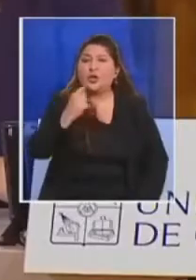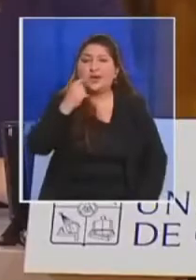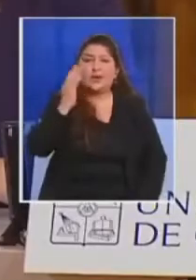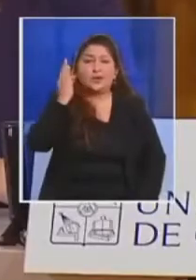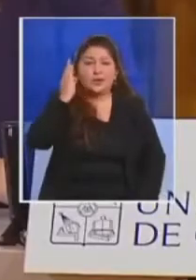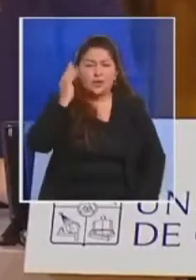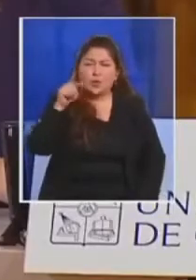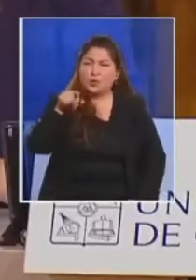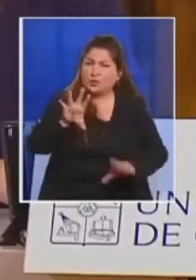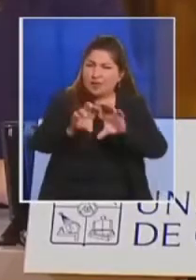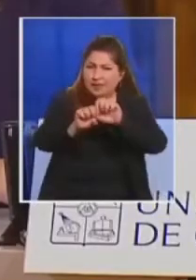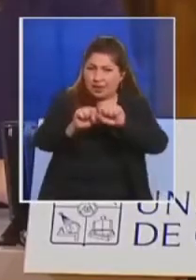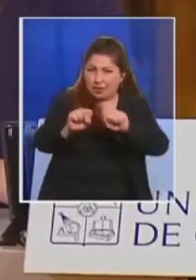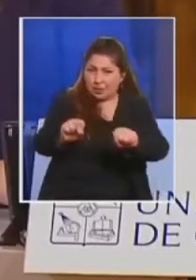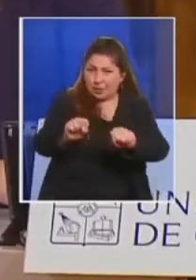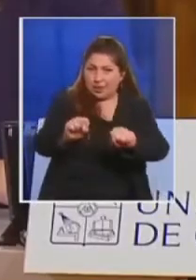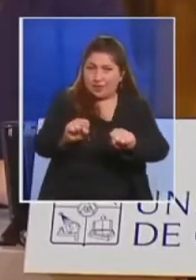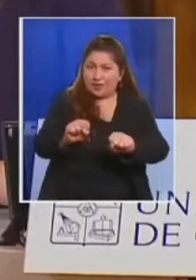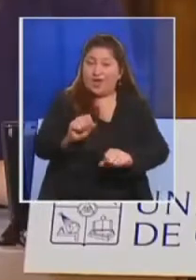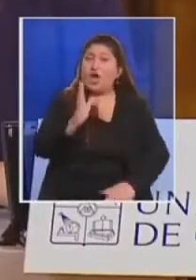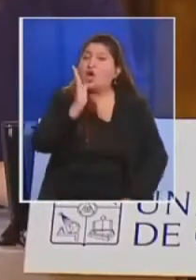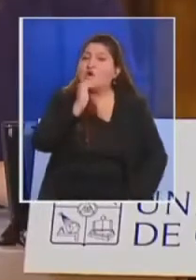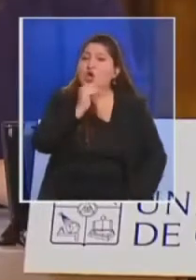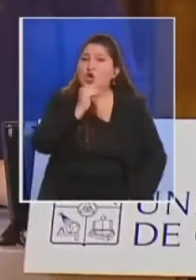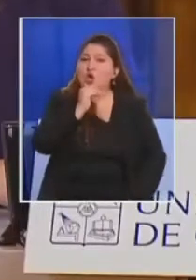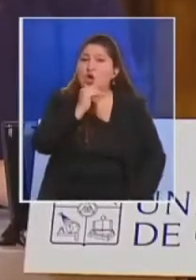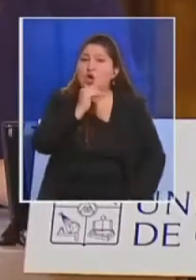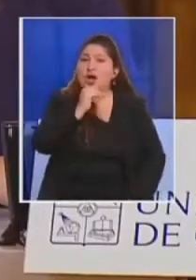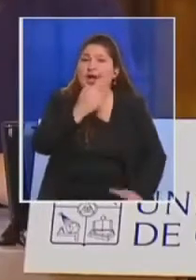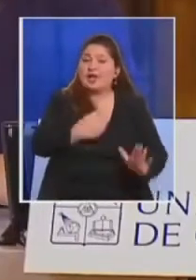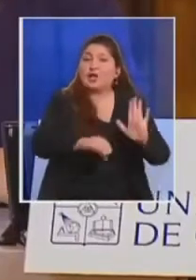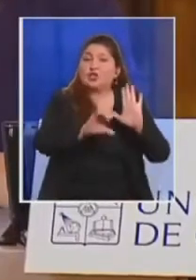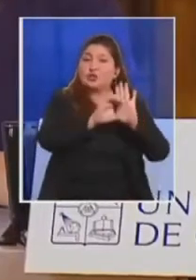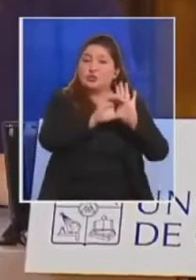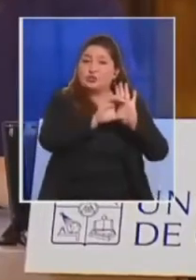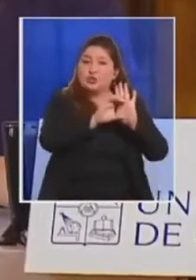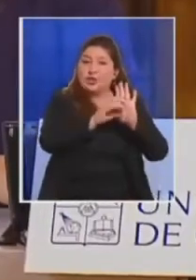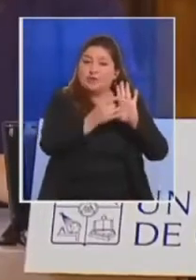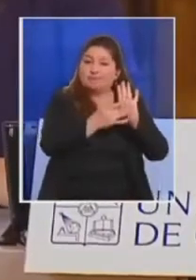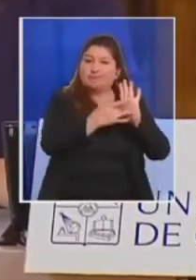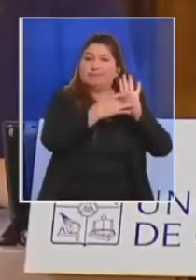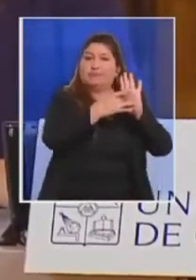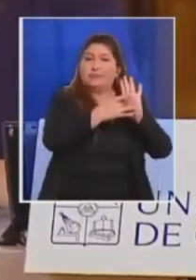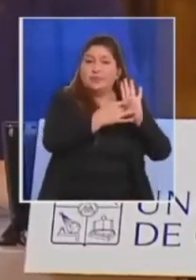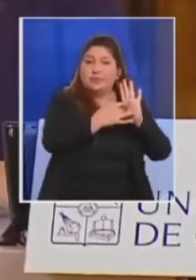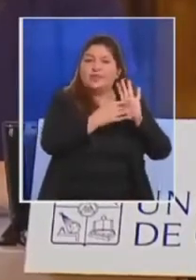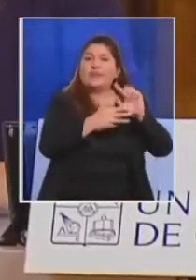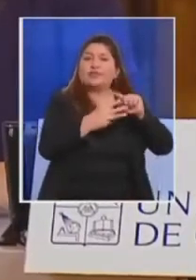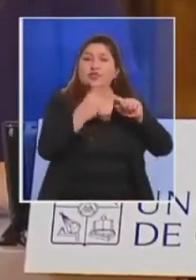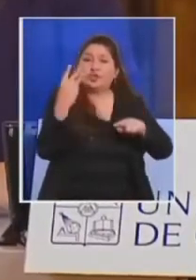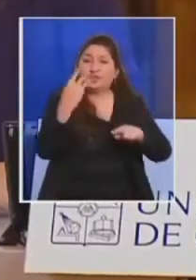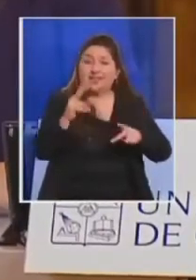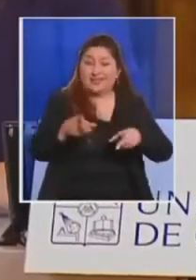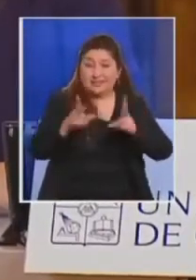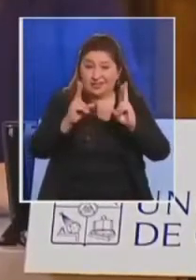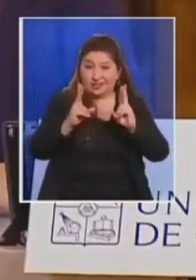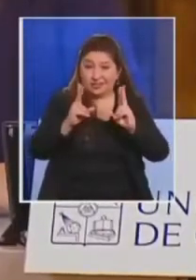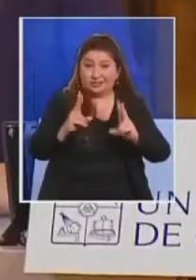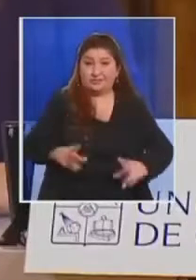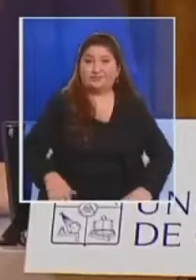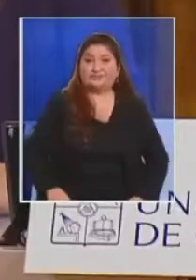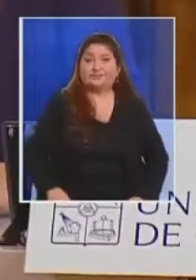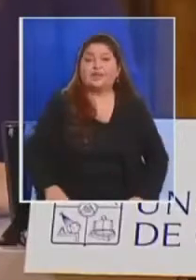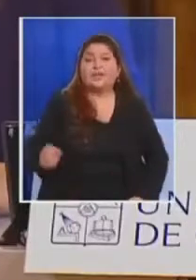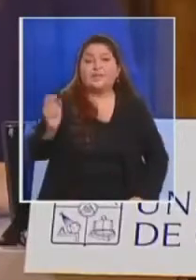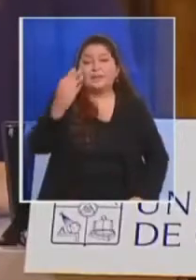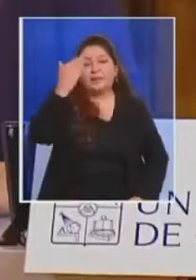con la inconstitucionalidad o la impertinencia de esos tres derechos? Primero, hola, ¿cómo